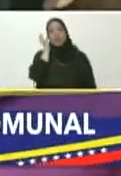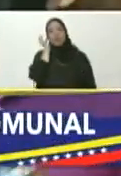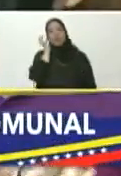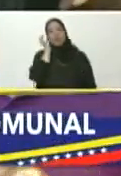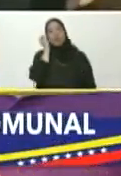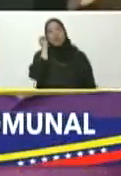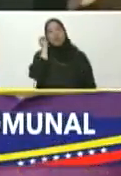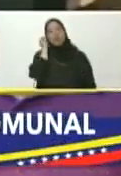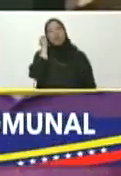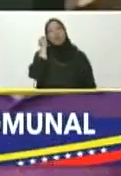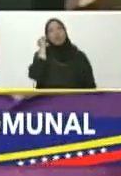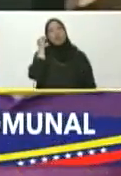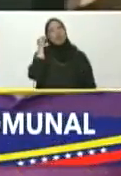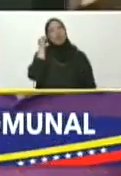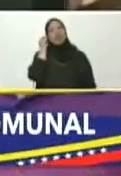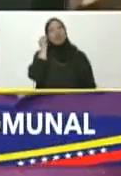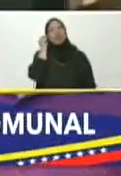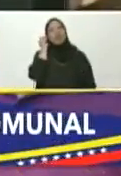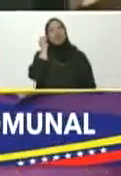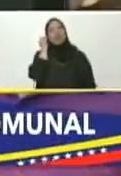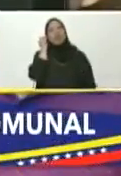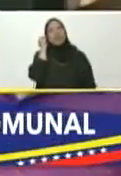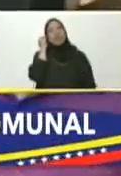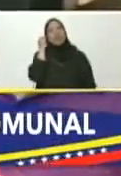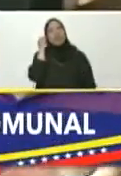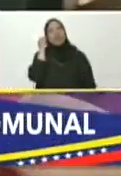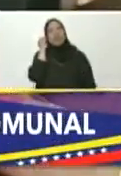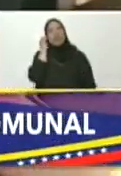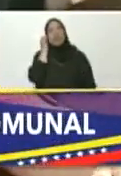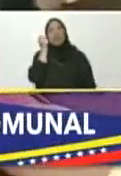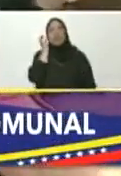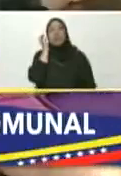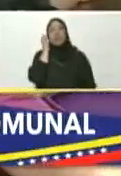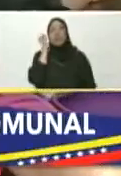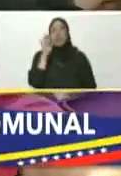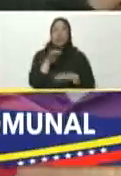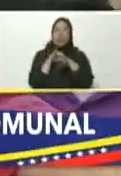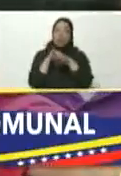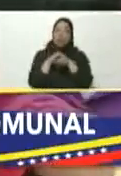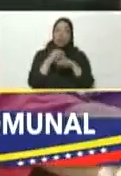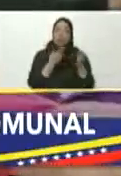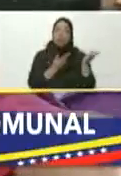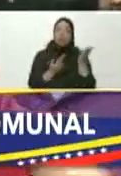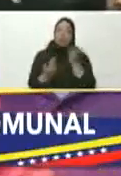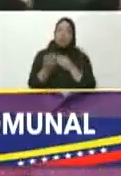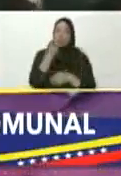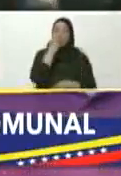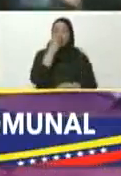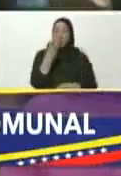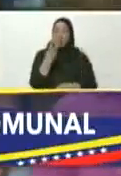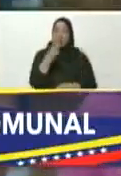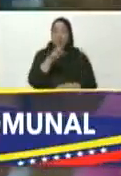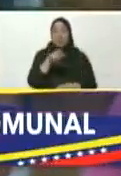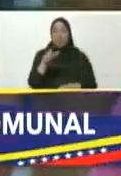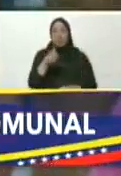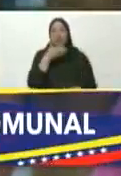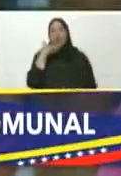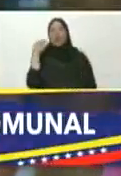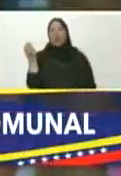Quiero primero aprovechar la oportunidad para darle la bienvenida a usted de parte de toda la